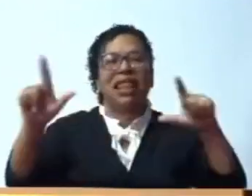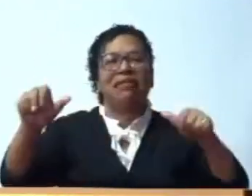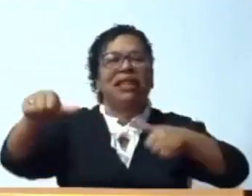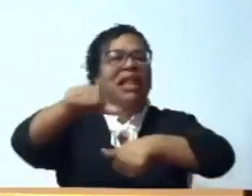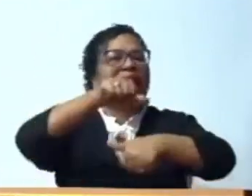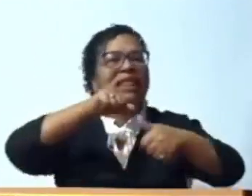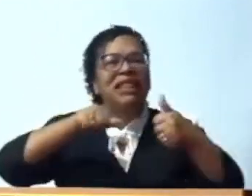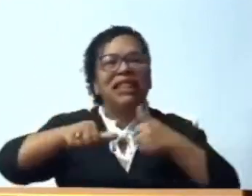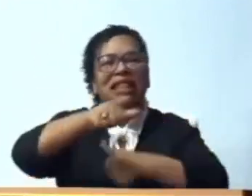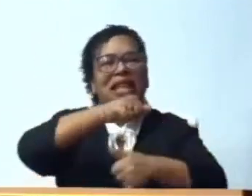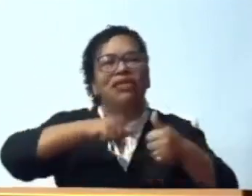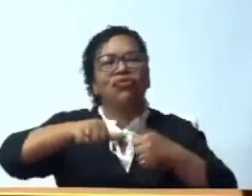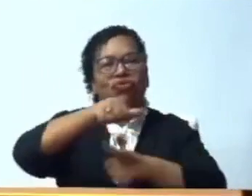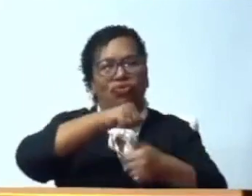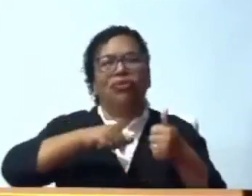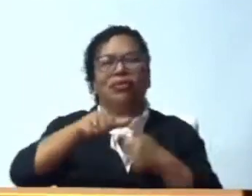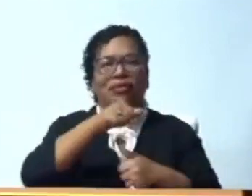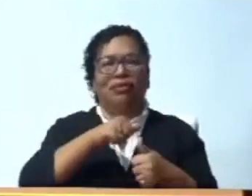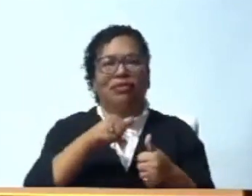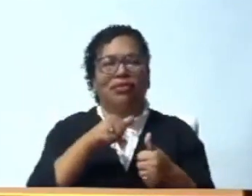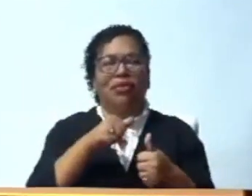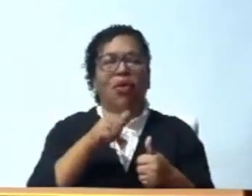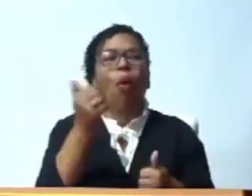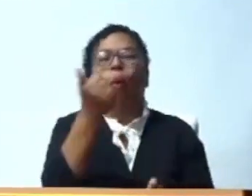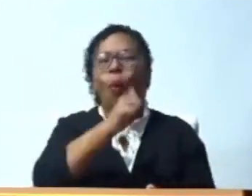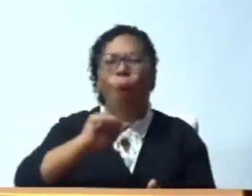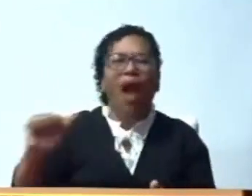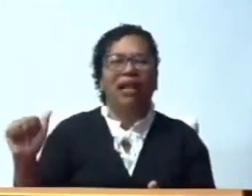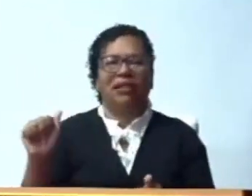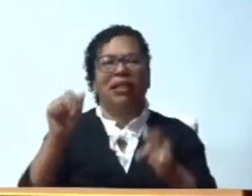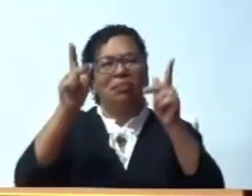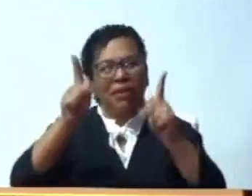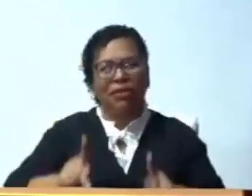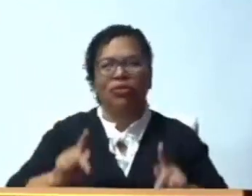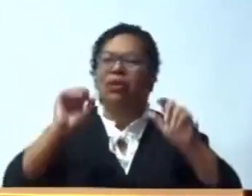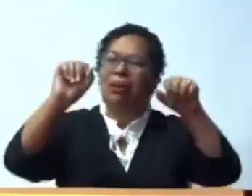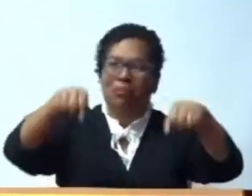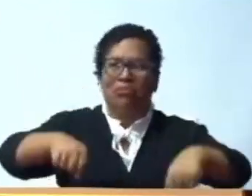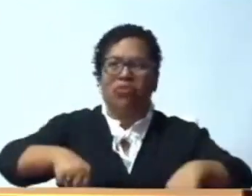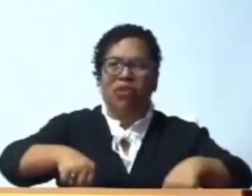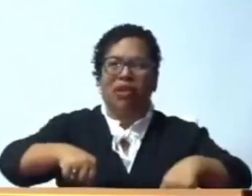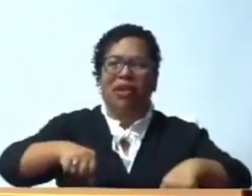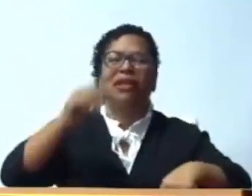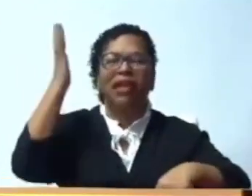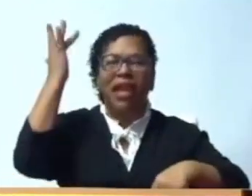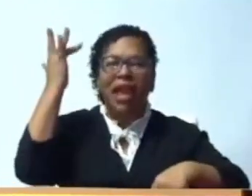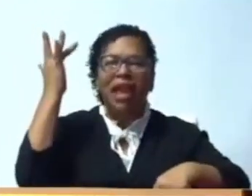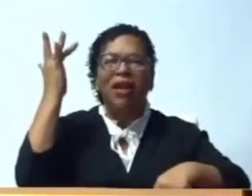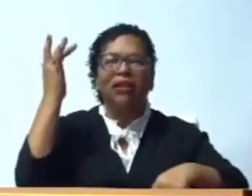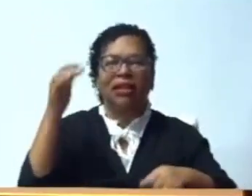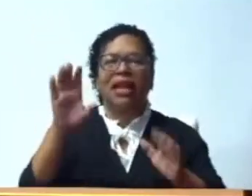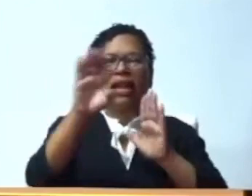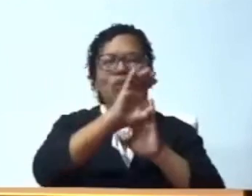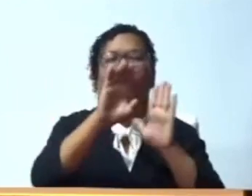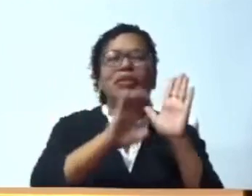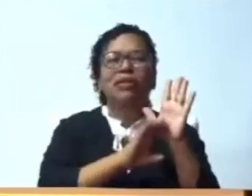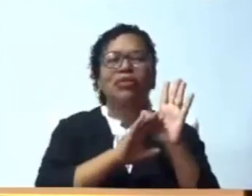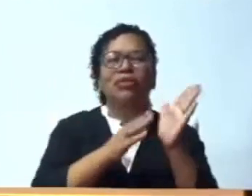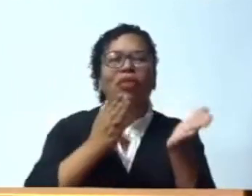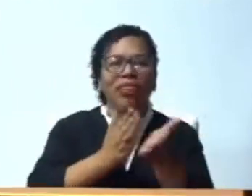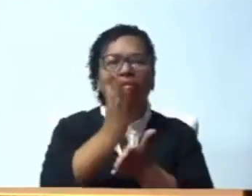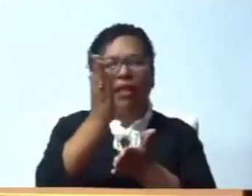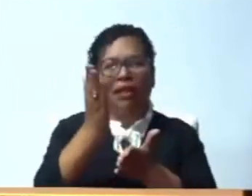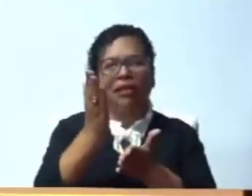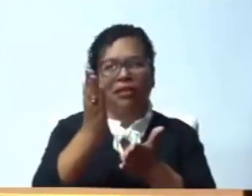todo ciudadano establecido en la Constitución que nos rige la Constitución de la República Dominicana y el